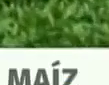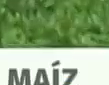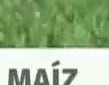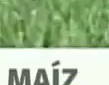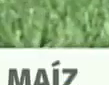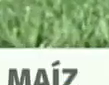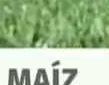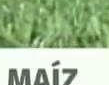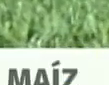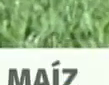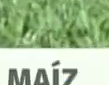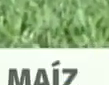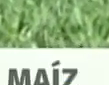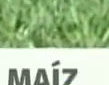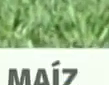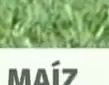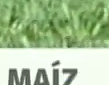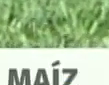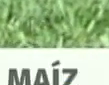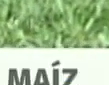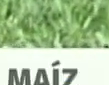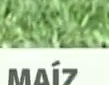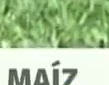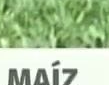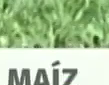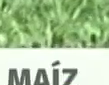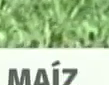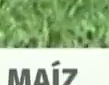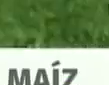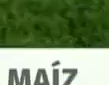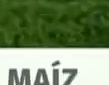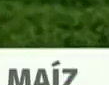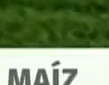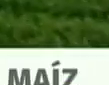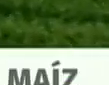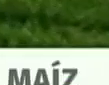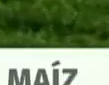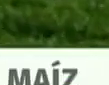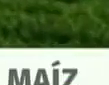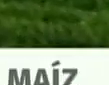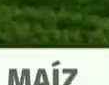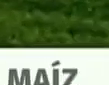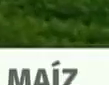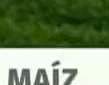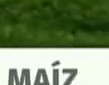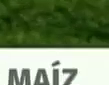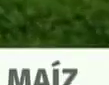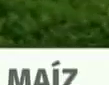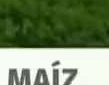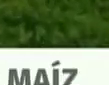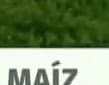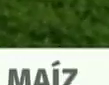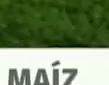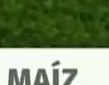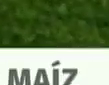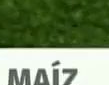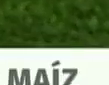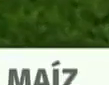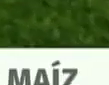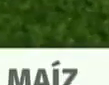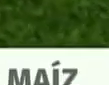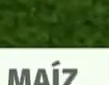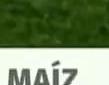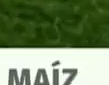160 días podemos nosotros ya estar comiendo cachapa principalmente y después de la cachapa bueno para la industria